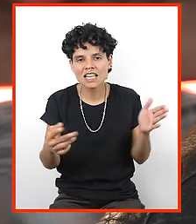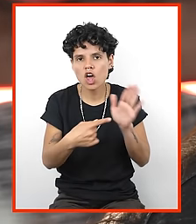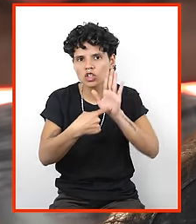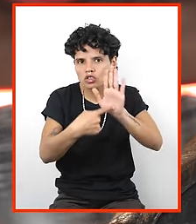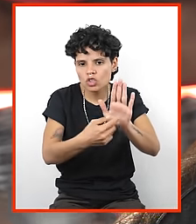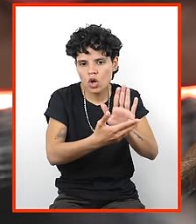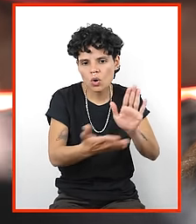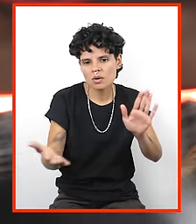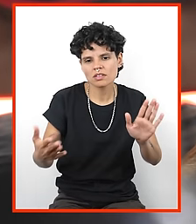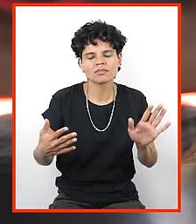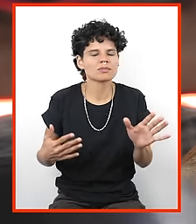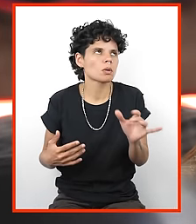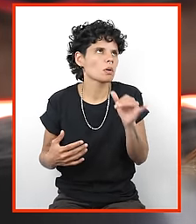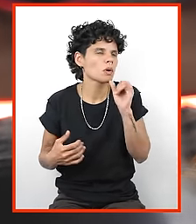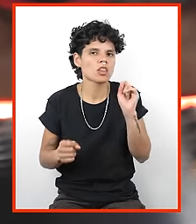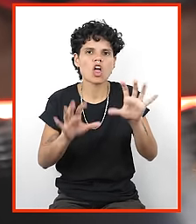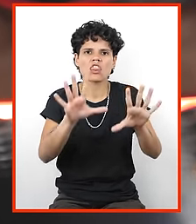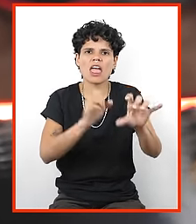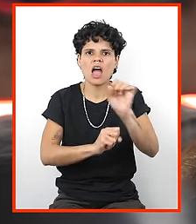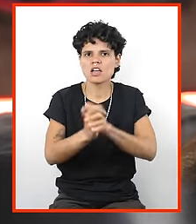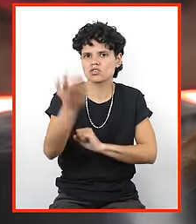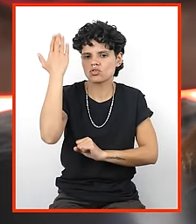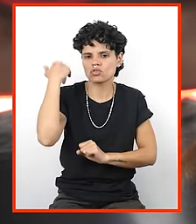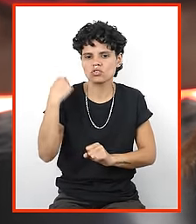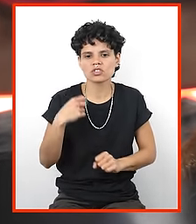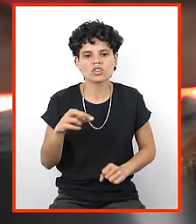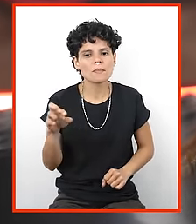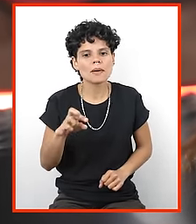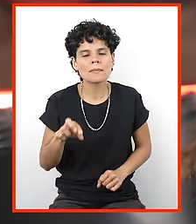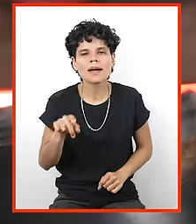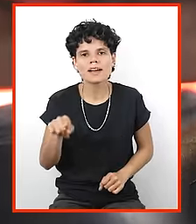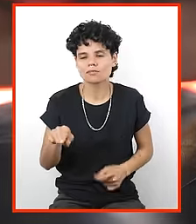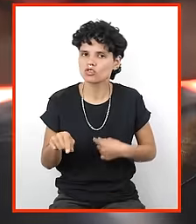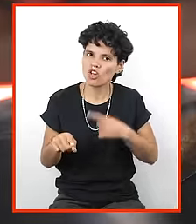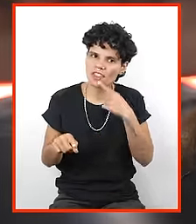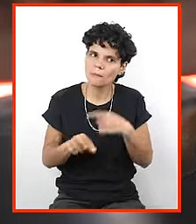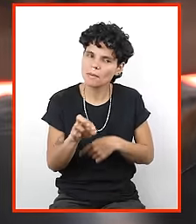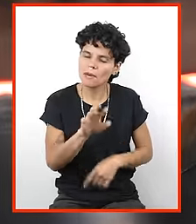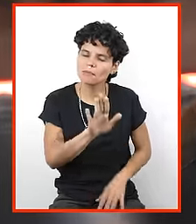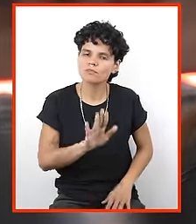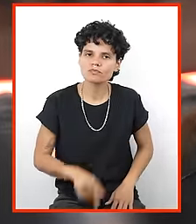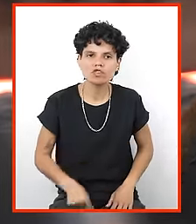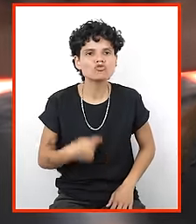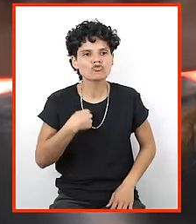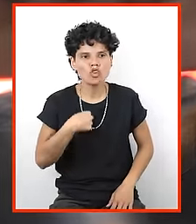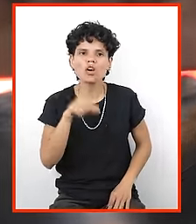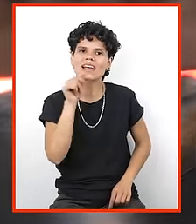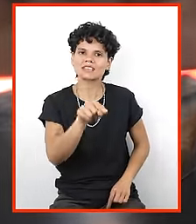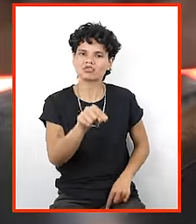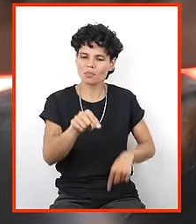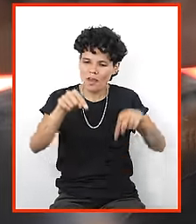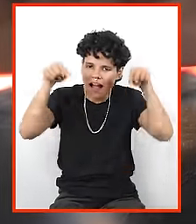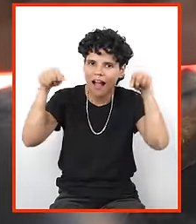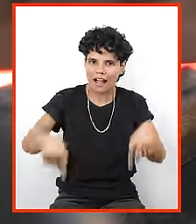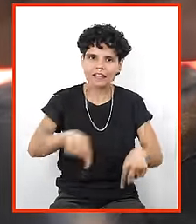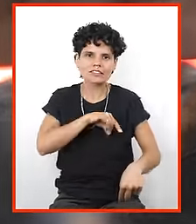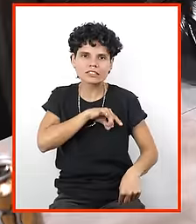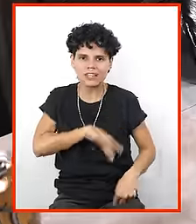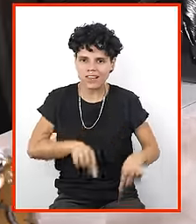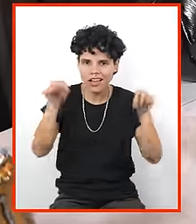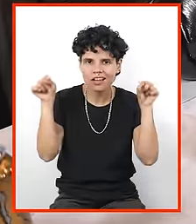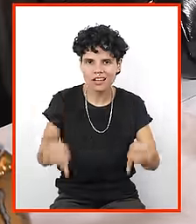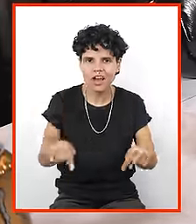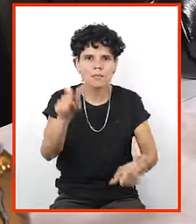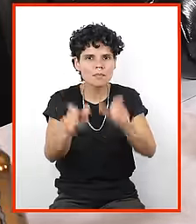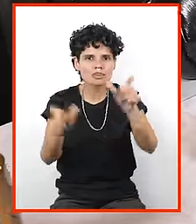show, esto no me acuerdo de haber sido hace 10 años. Le dije, papá, yo voy a hacer esto, pero acá en Chile,